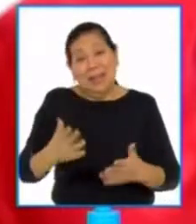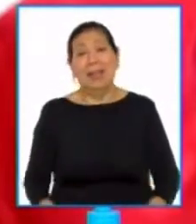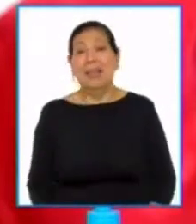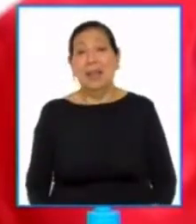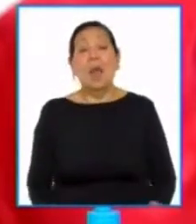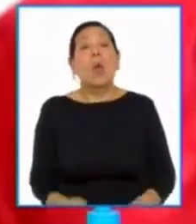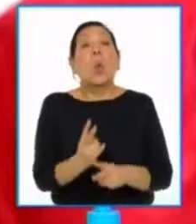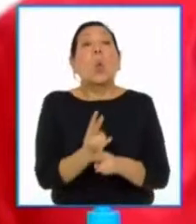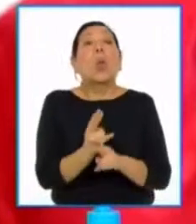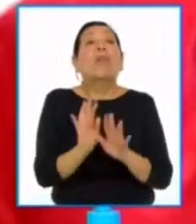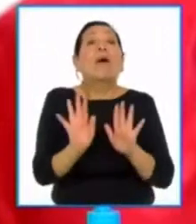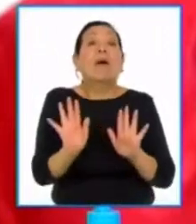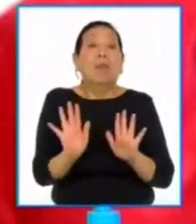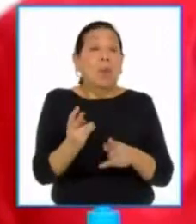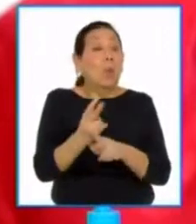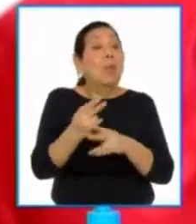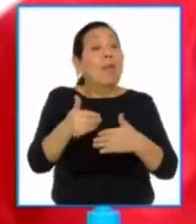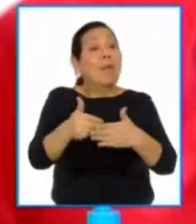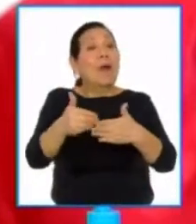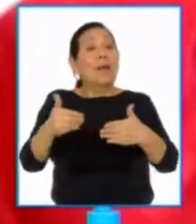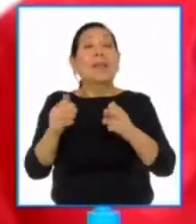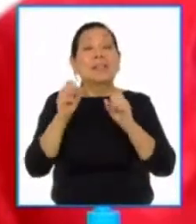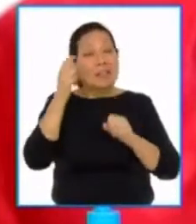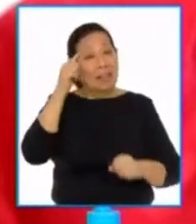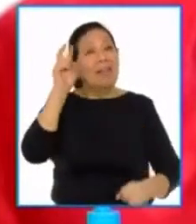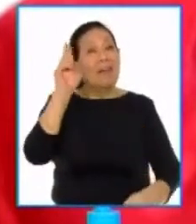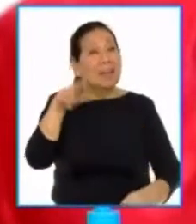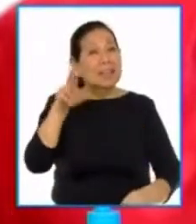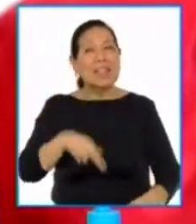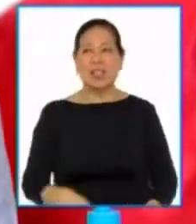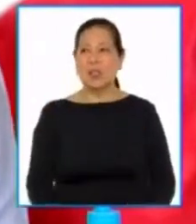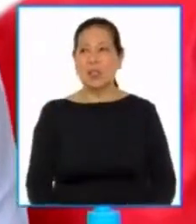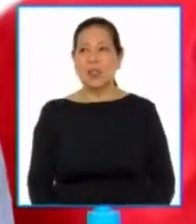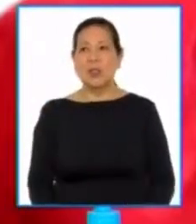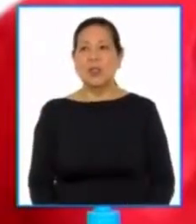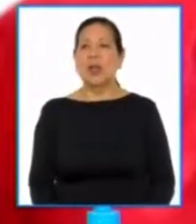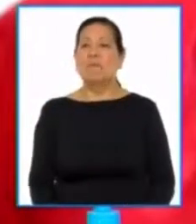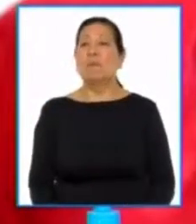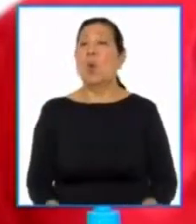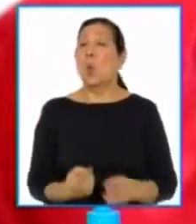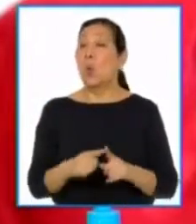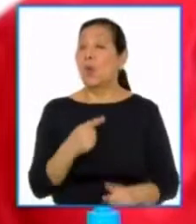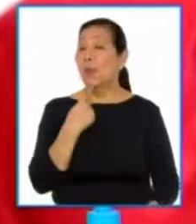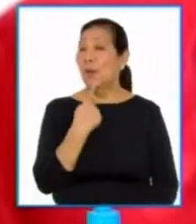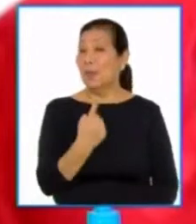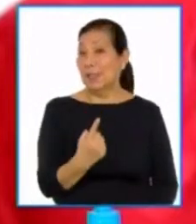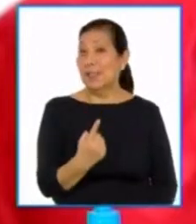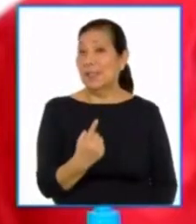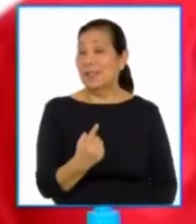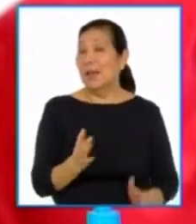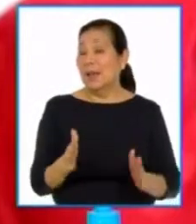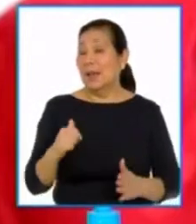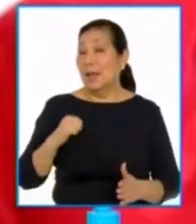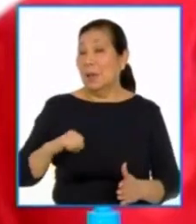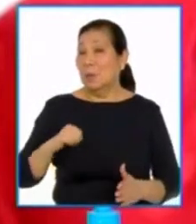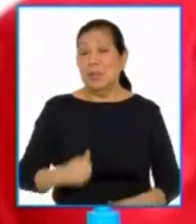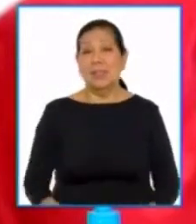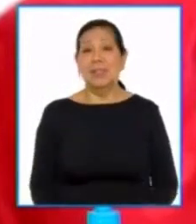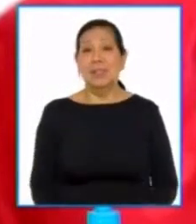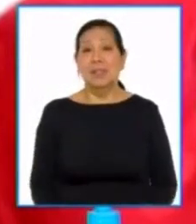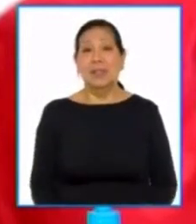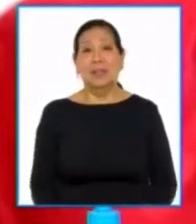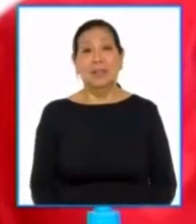es preventiva. Tiene razón Elsa cuando dice que las cajas